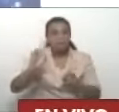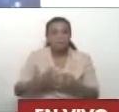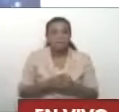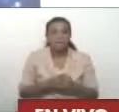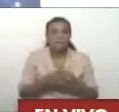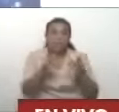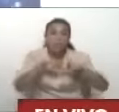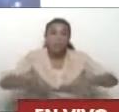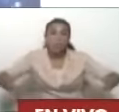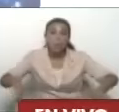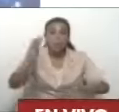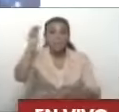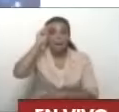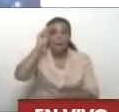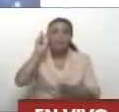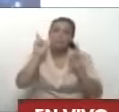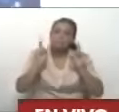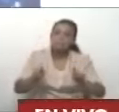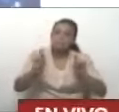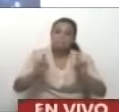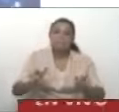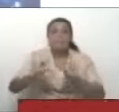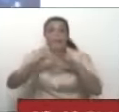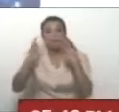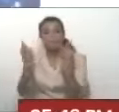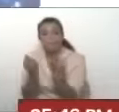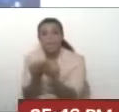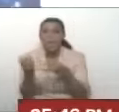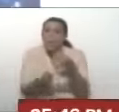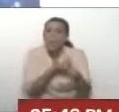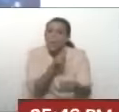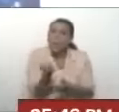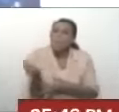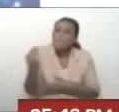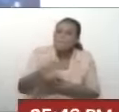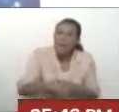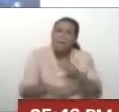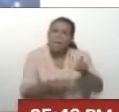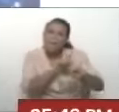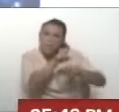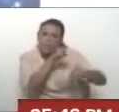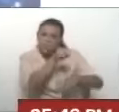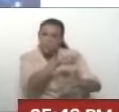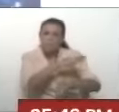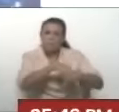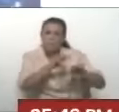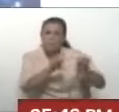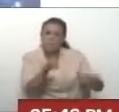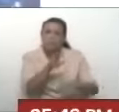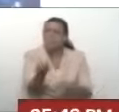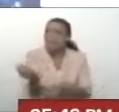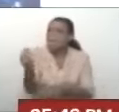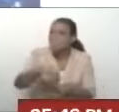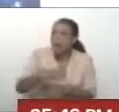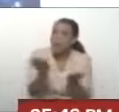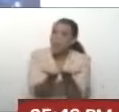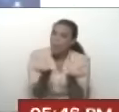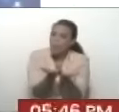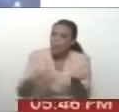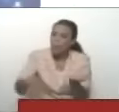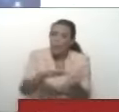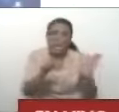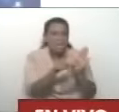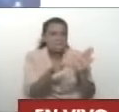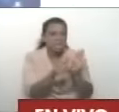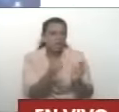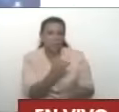el aula de clase, en el hogar. ¿Qué más hay que hacer, Yelitze, en la escuela, en el